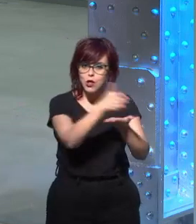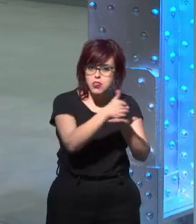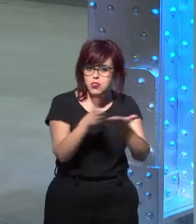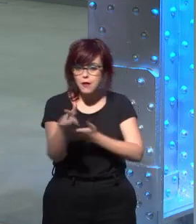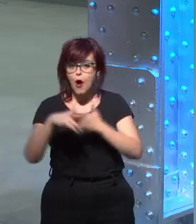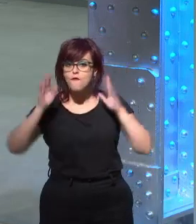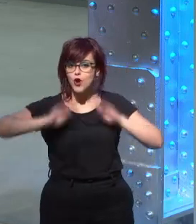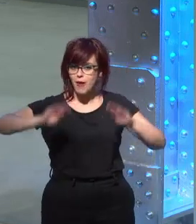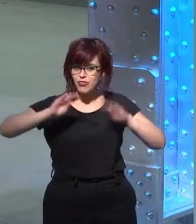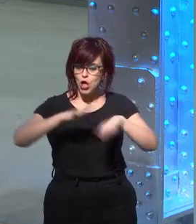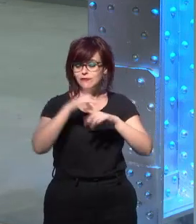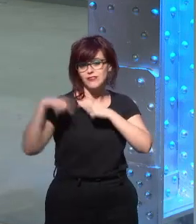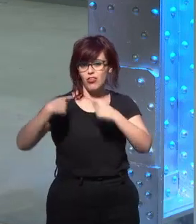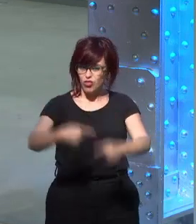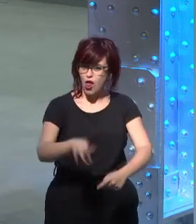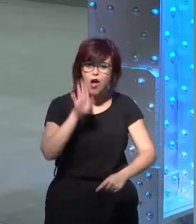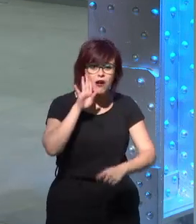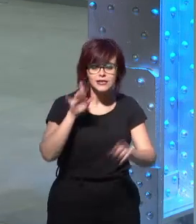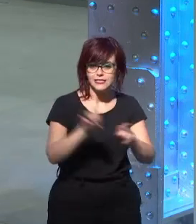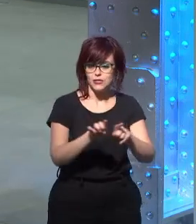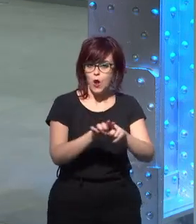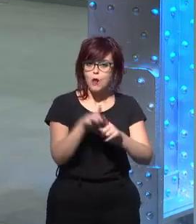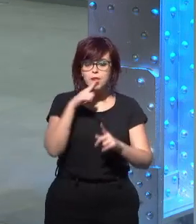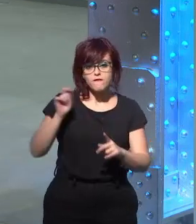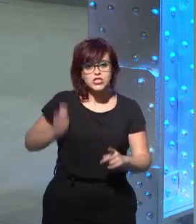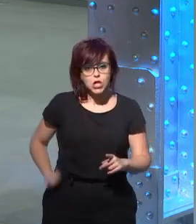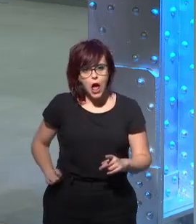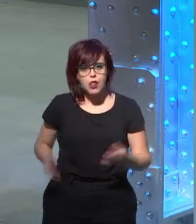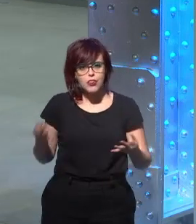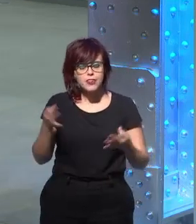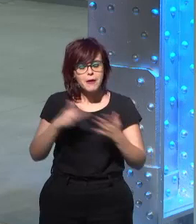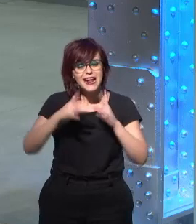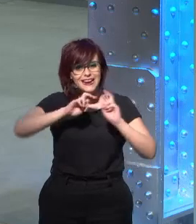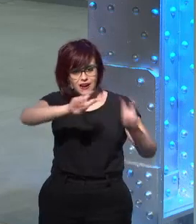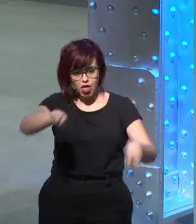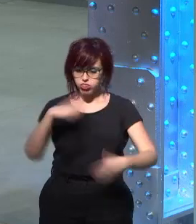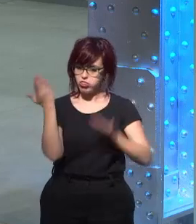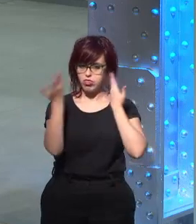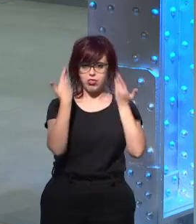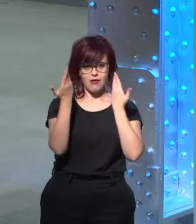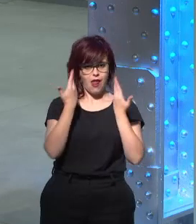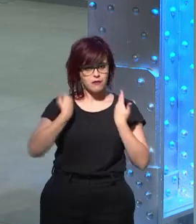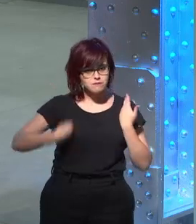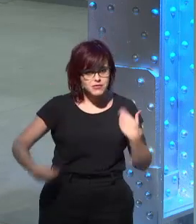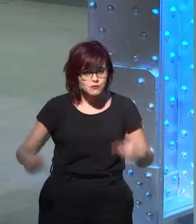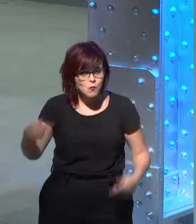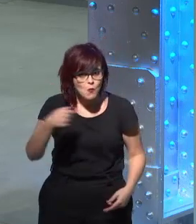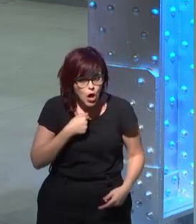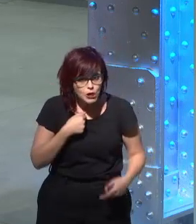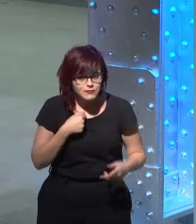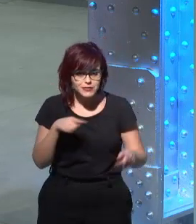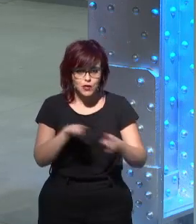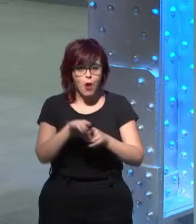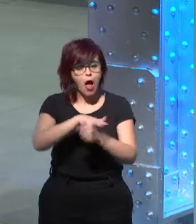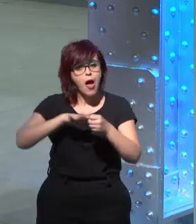de formación, tanto la formación más tradicional como tú como profesional, ser capaz de reciclarte a ti mismo, es muy importante en todo este ámbito de